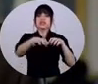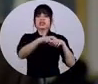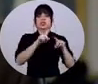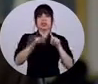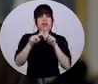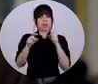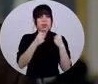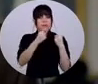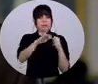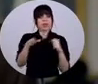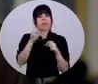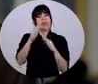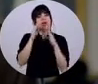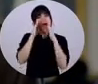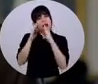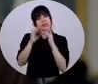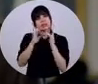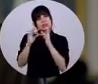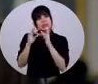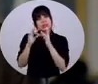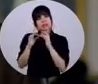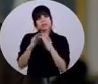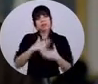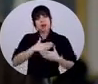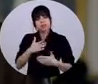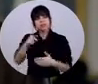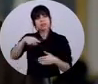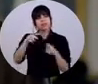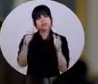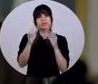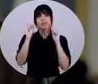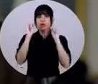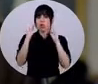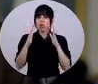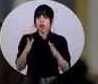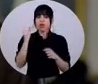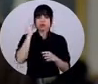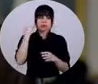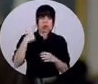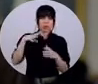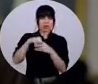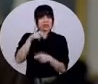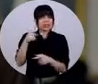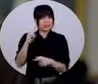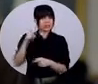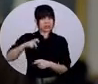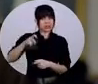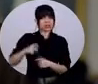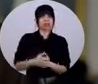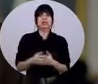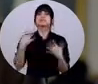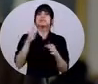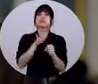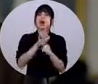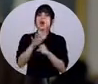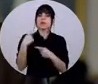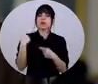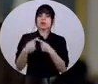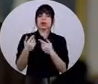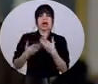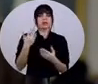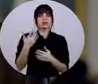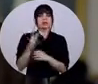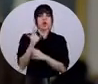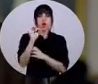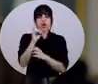respetando el marco de la legalidad vigente y el principio de división de poderes, atender con especial consideración